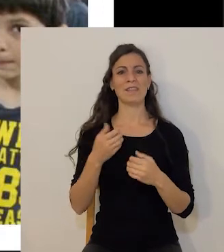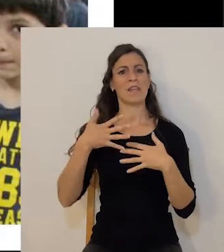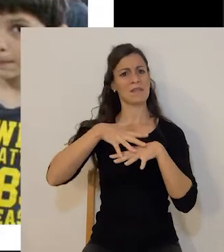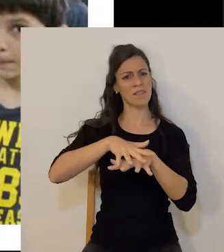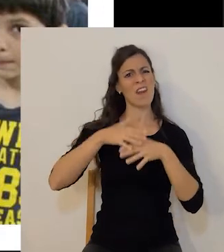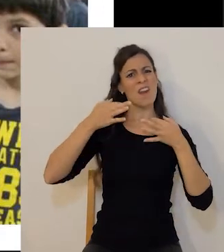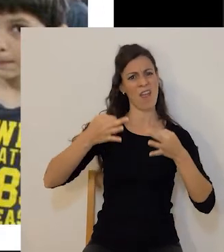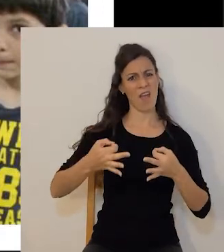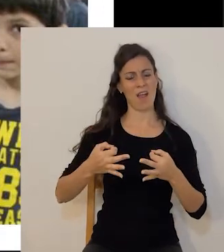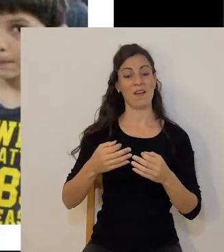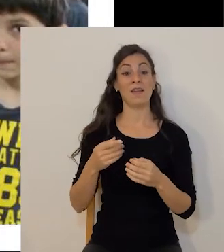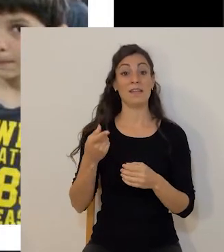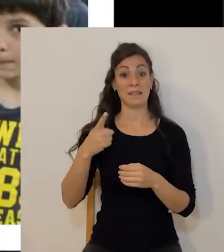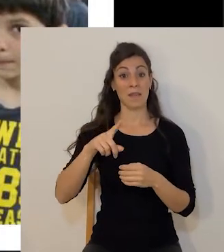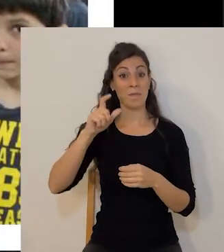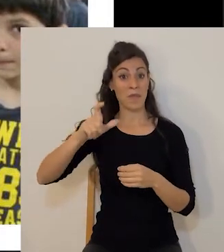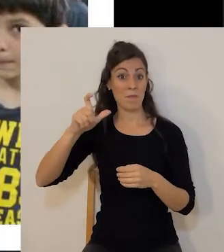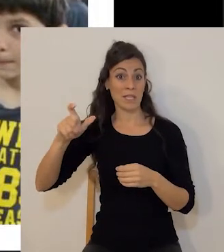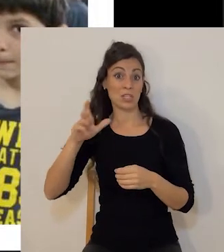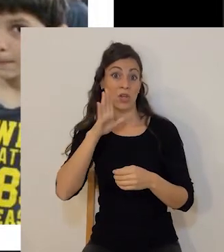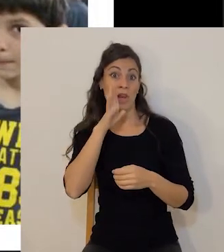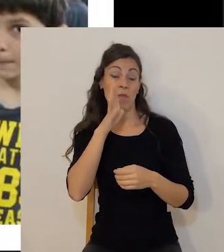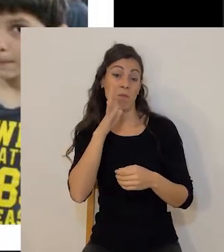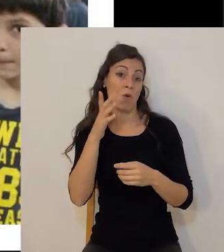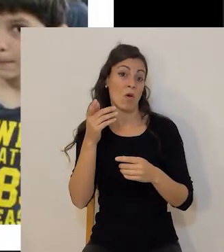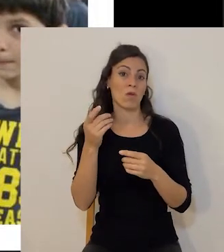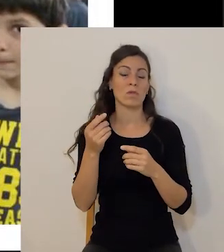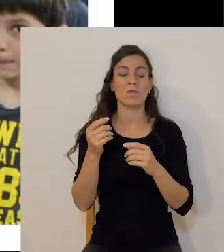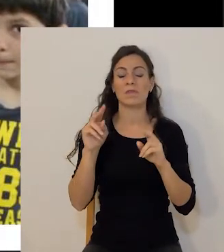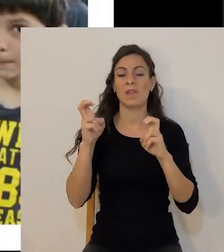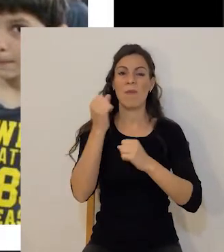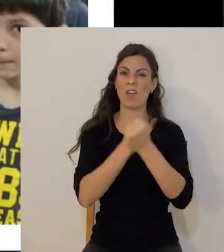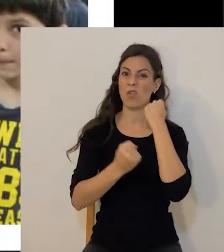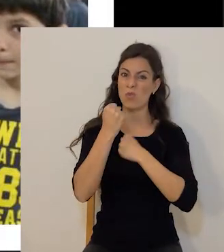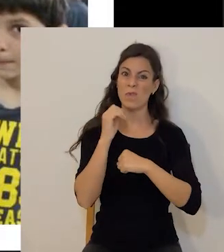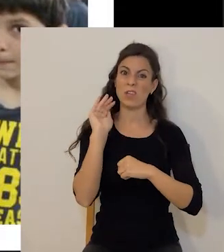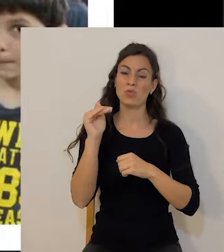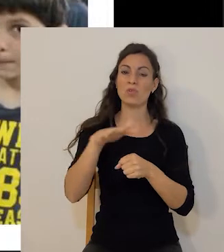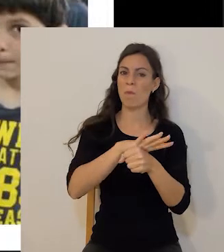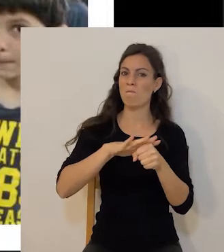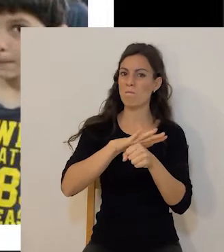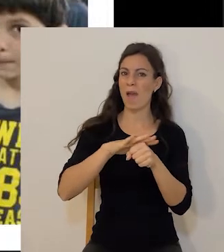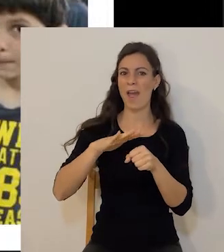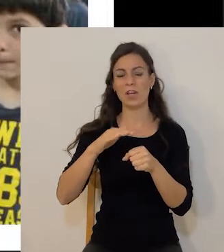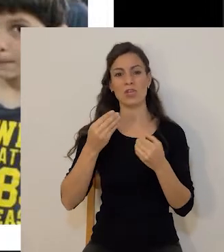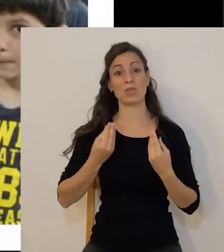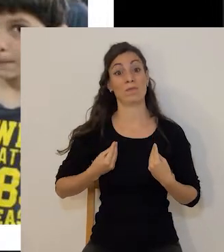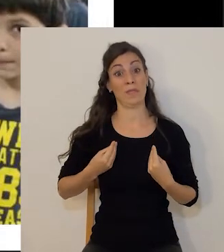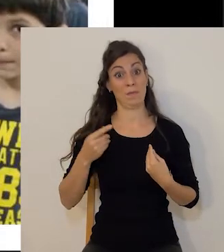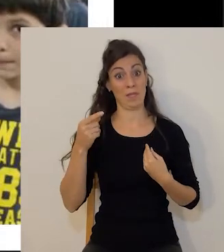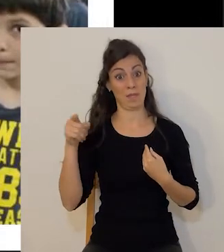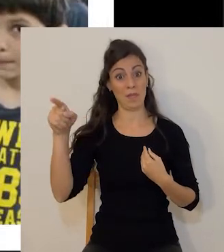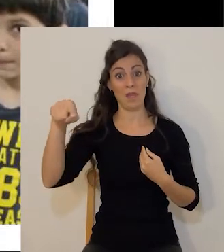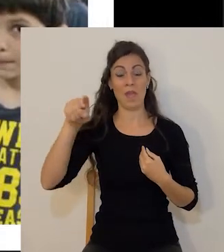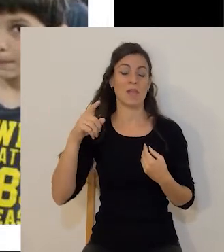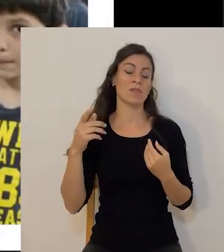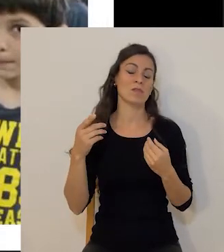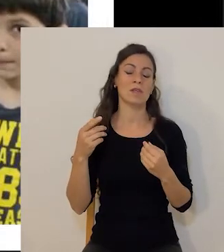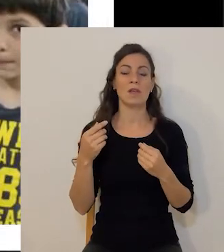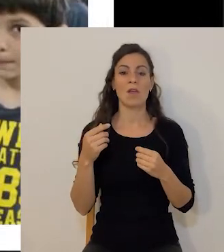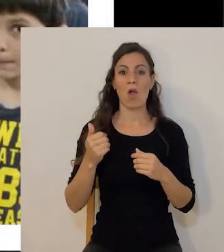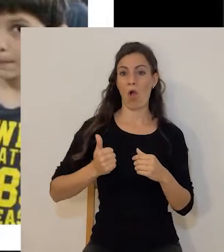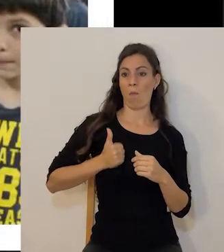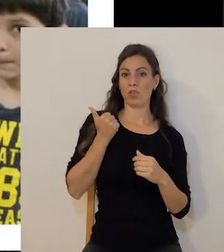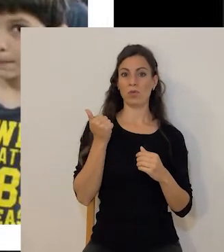luego personas que a lo mejor por su condición económica o social viven en barrios en las que no tienen el mismo tipo